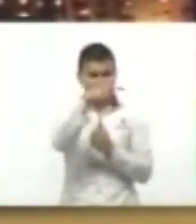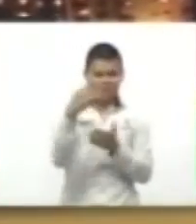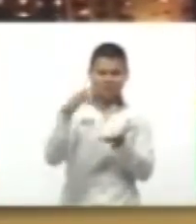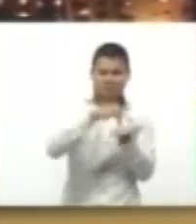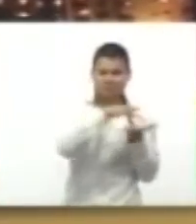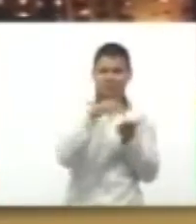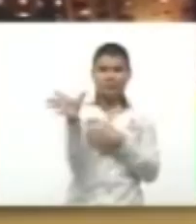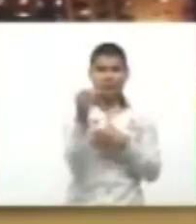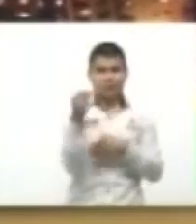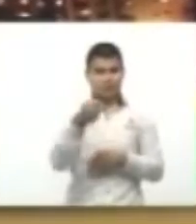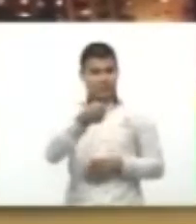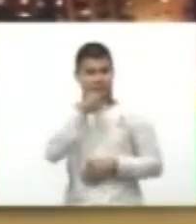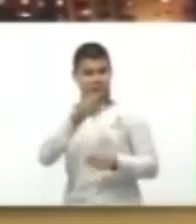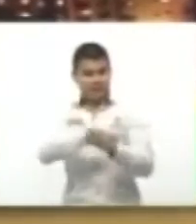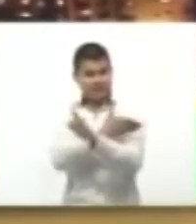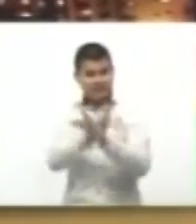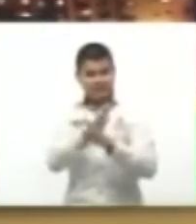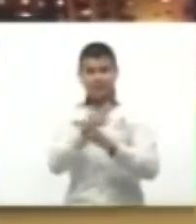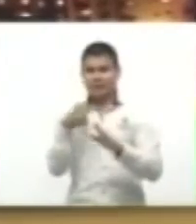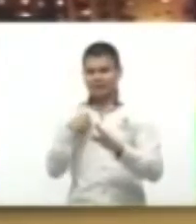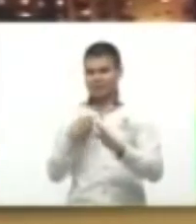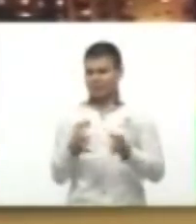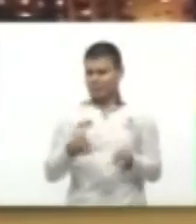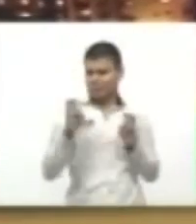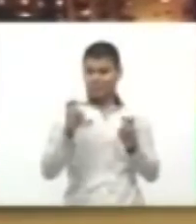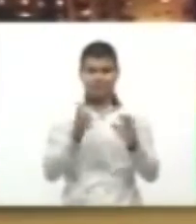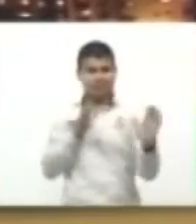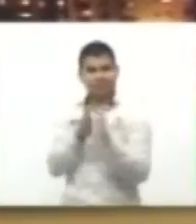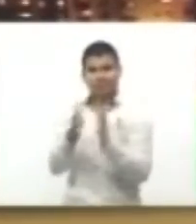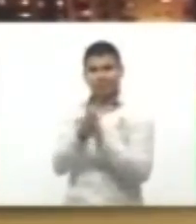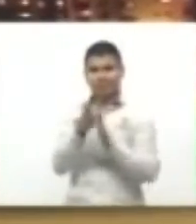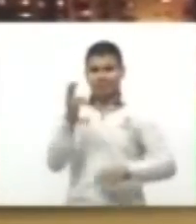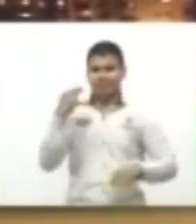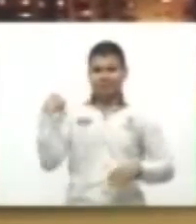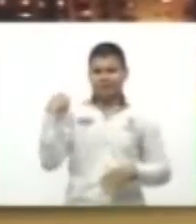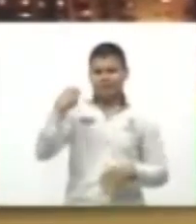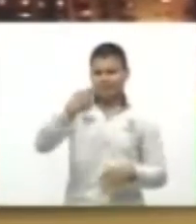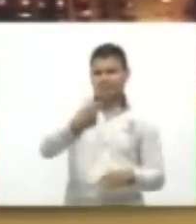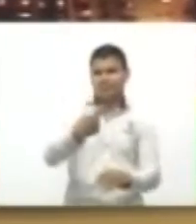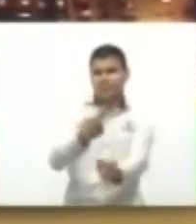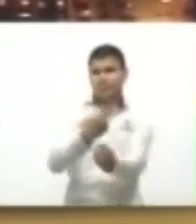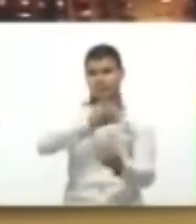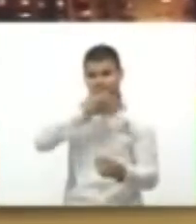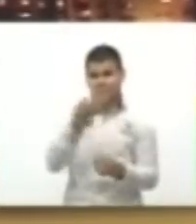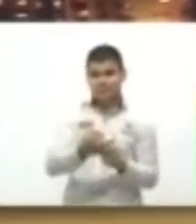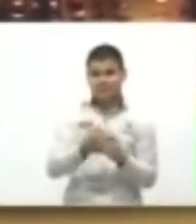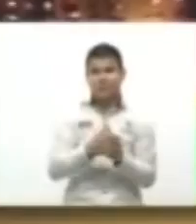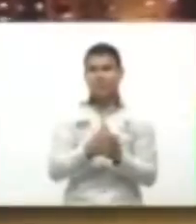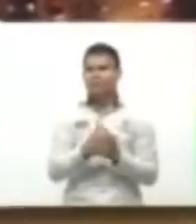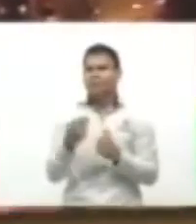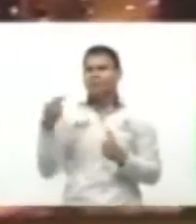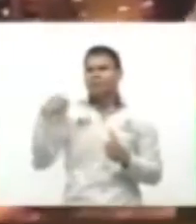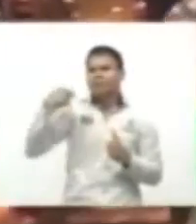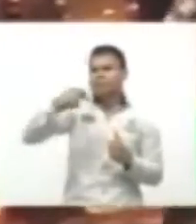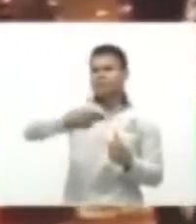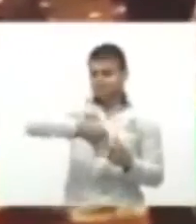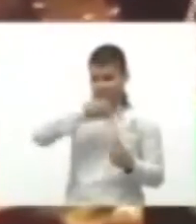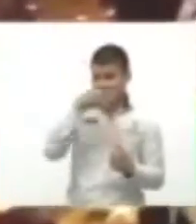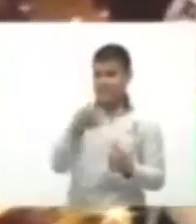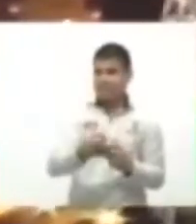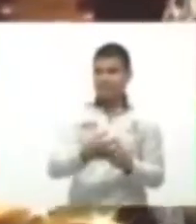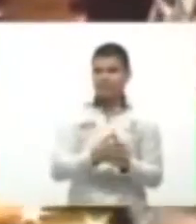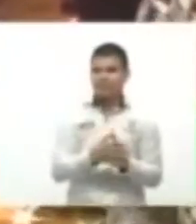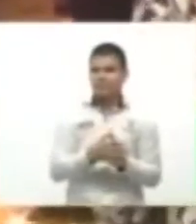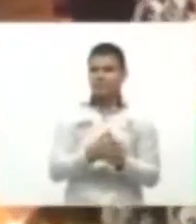porque nosotros somos los artistas de moda. Le voy a cantar una historia, canción de la vida real, le voy a cantar una historia, canción de la vida